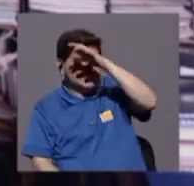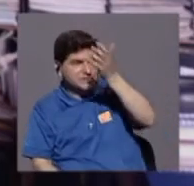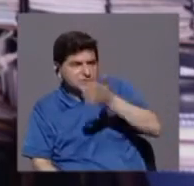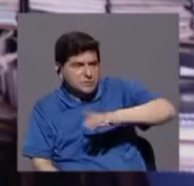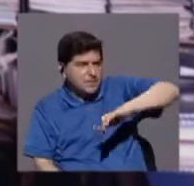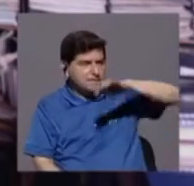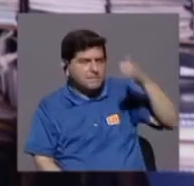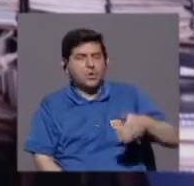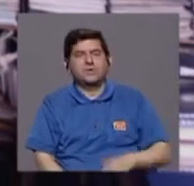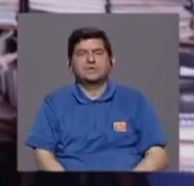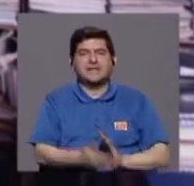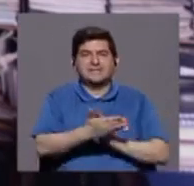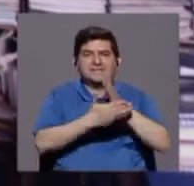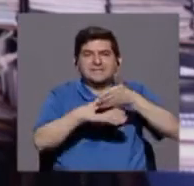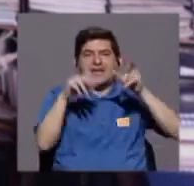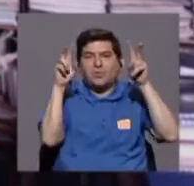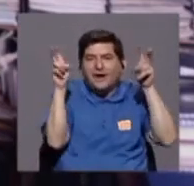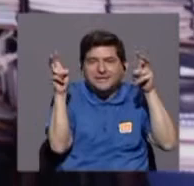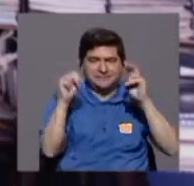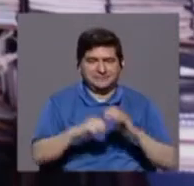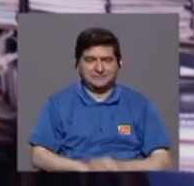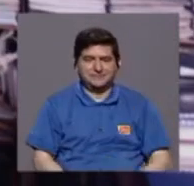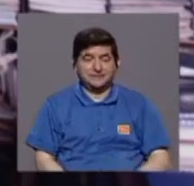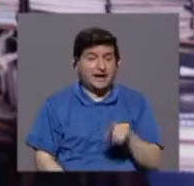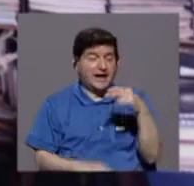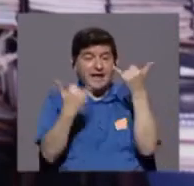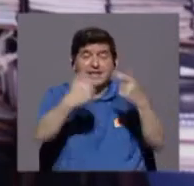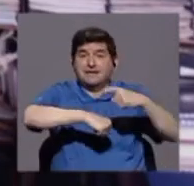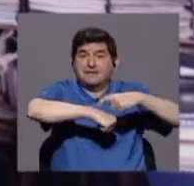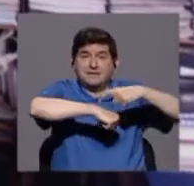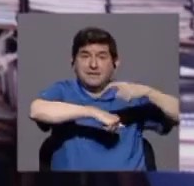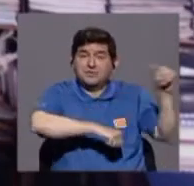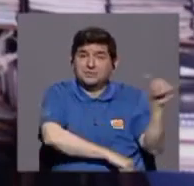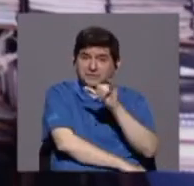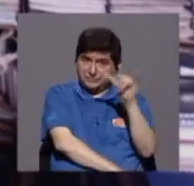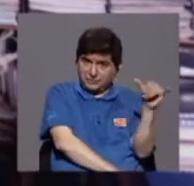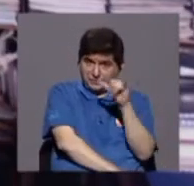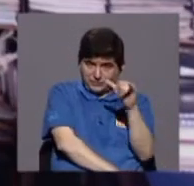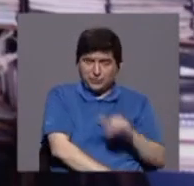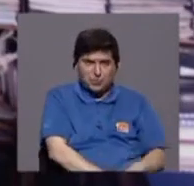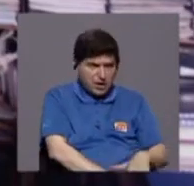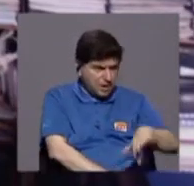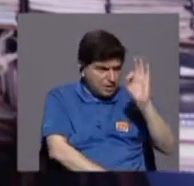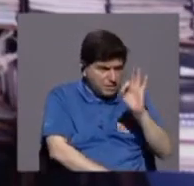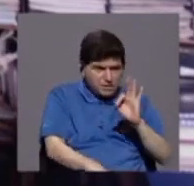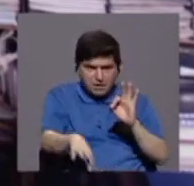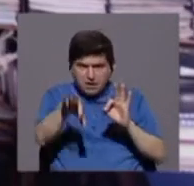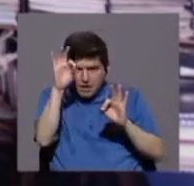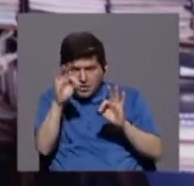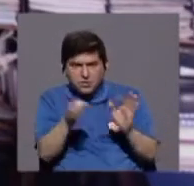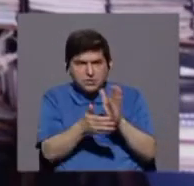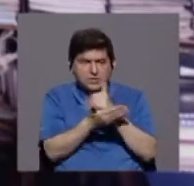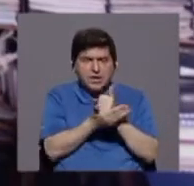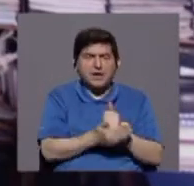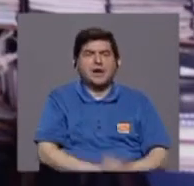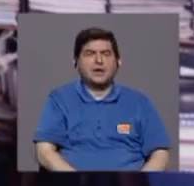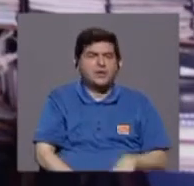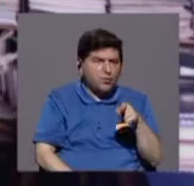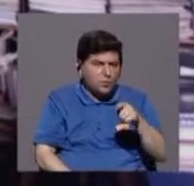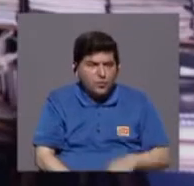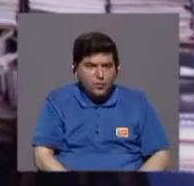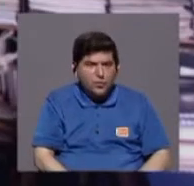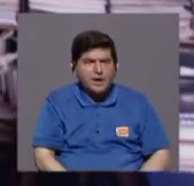Aguacate. En los montes del Aguacate, ya en esta época también se han encontrado ciertas minas de oro,